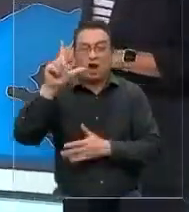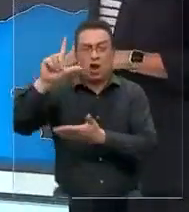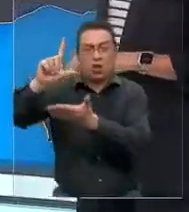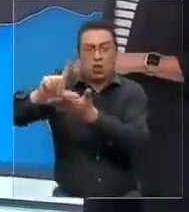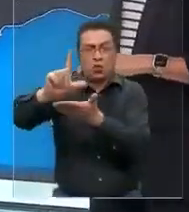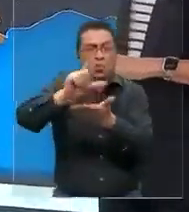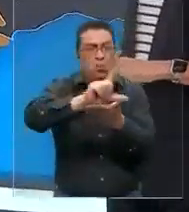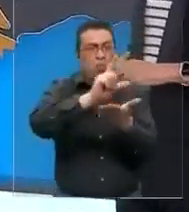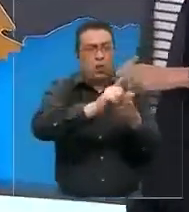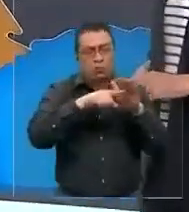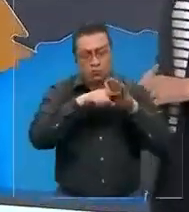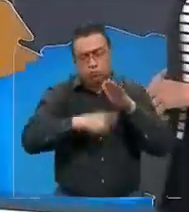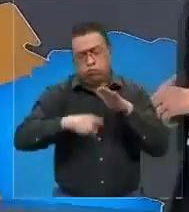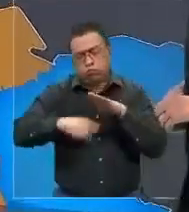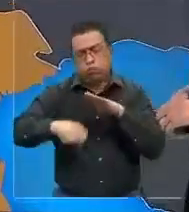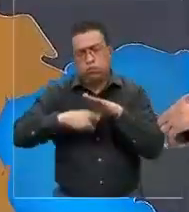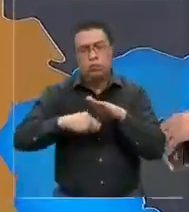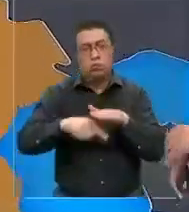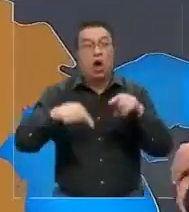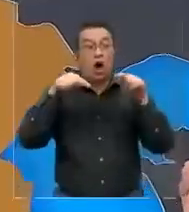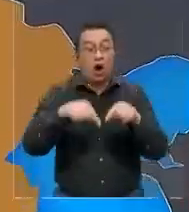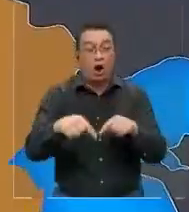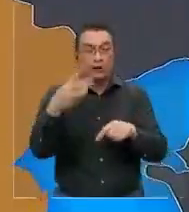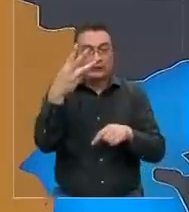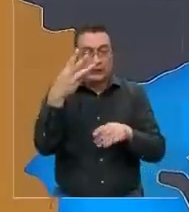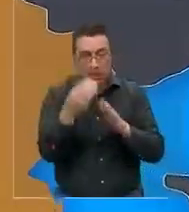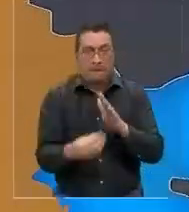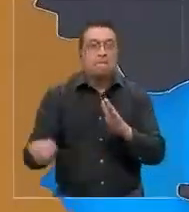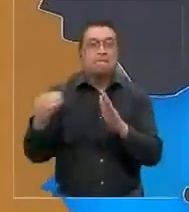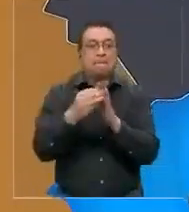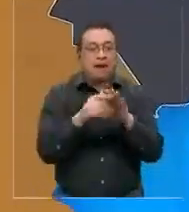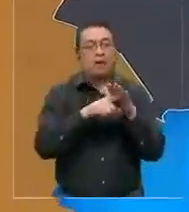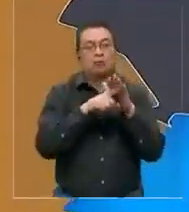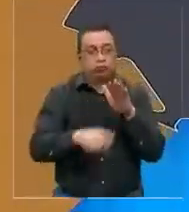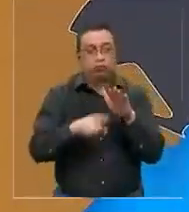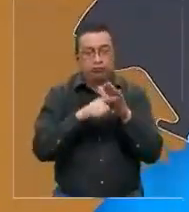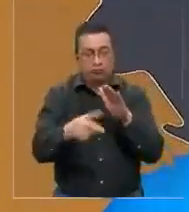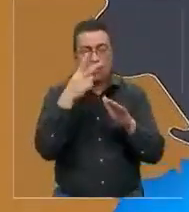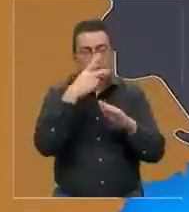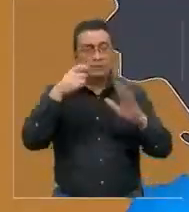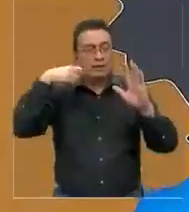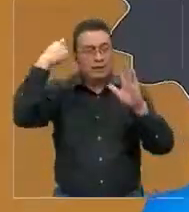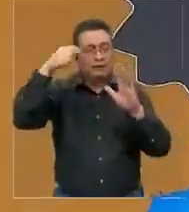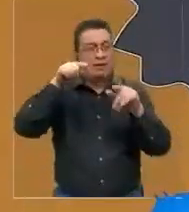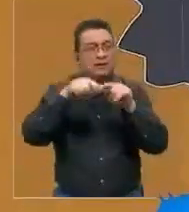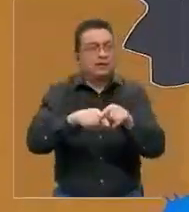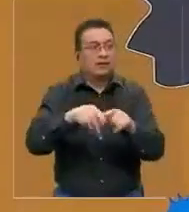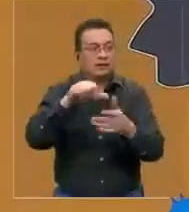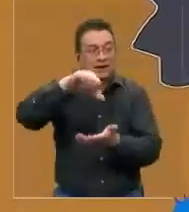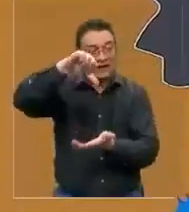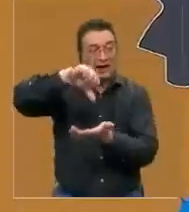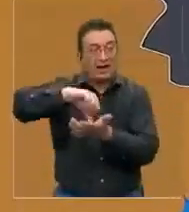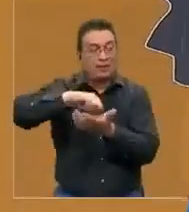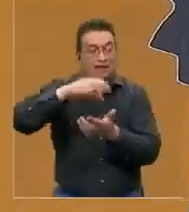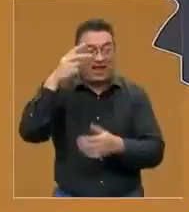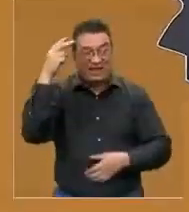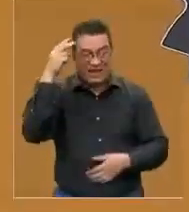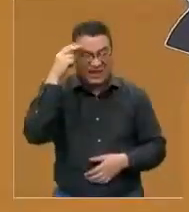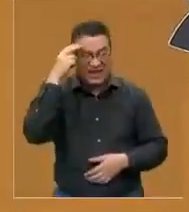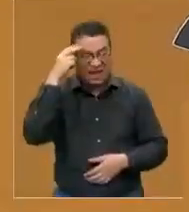de bombardeos desde hace 5 días, pero hoy se suman 3 puntos más. Los hemos estado viendo en las imágenes, que son en la capital, Kiev.